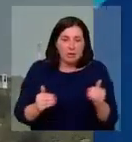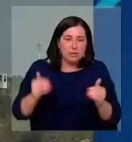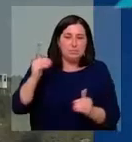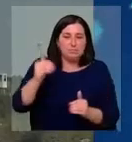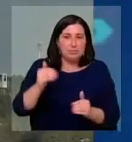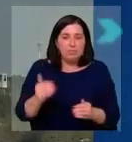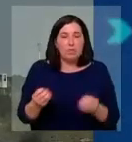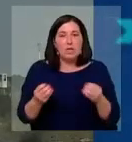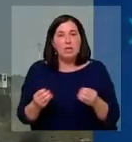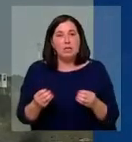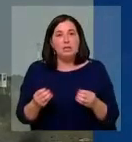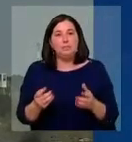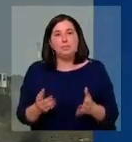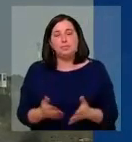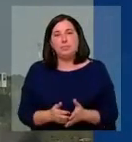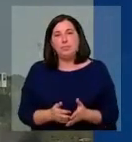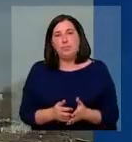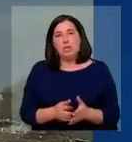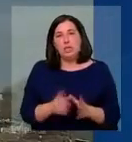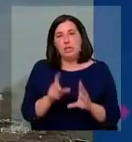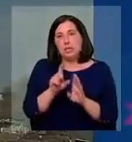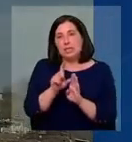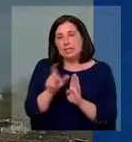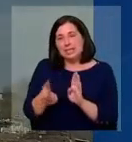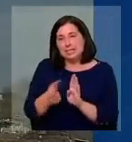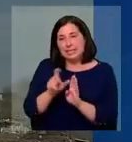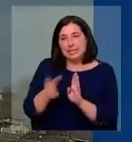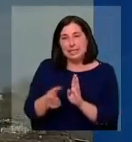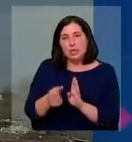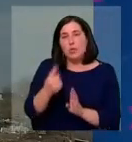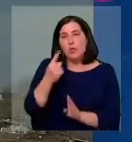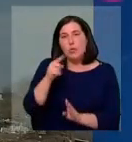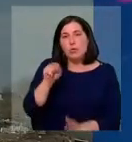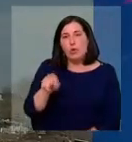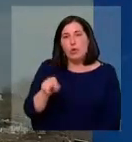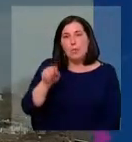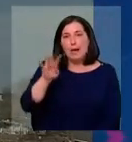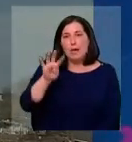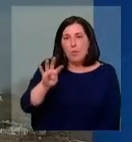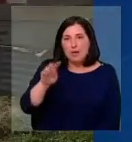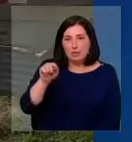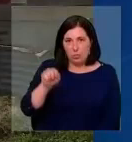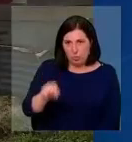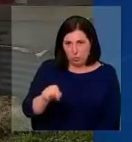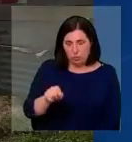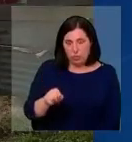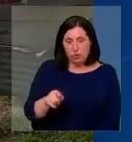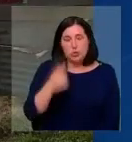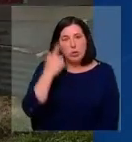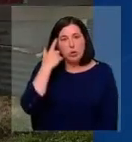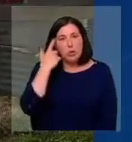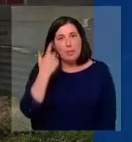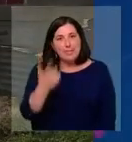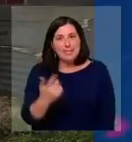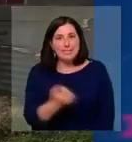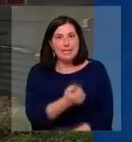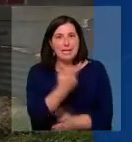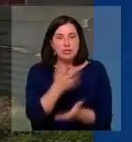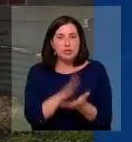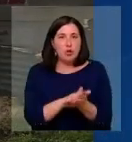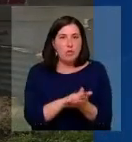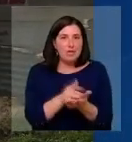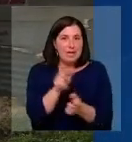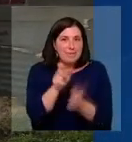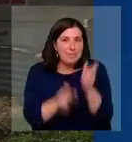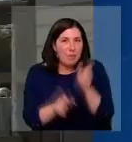de 1,4%. Puntos porcentuales. Si uno toma las proyecciones de población que hace el